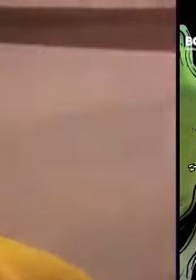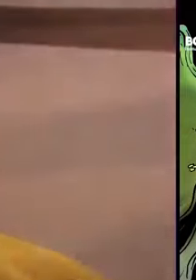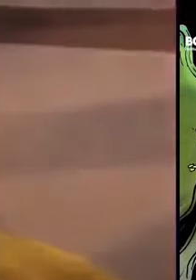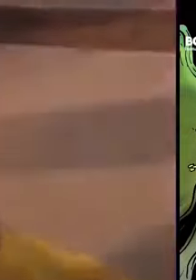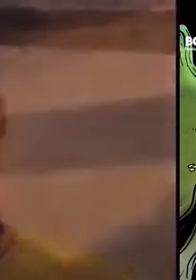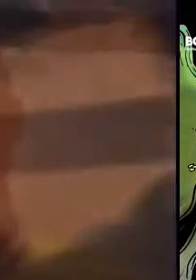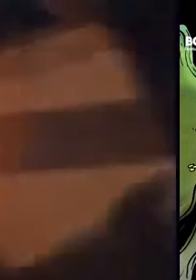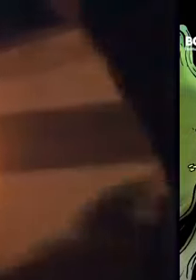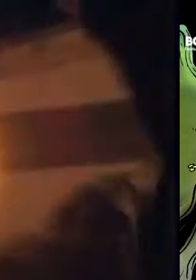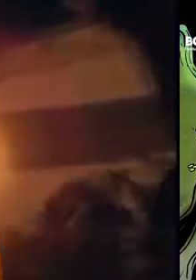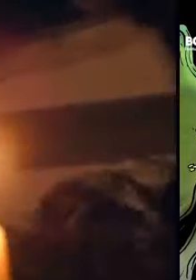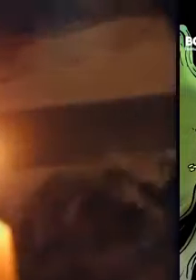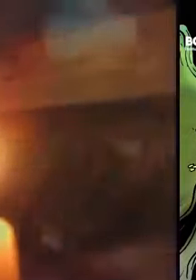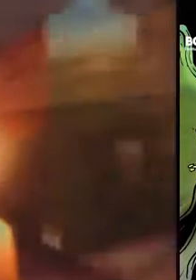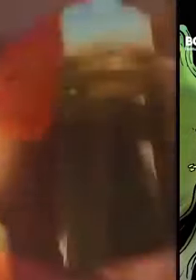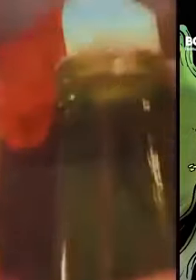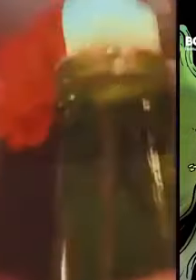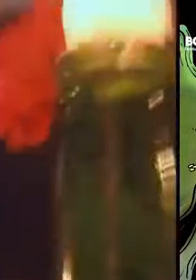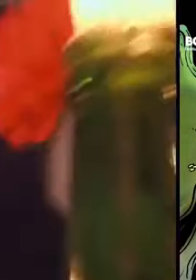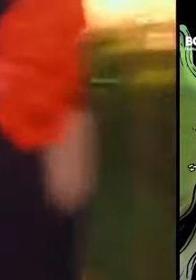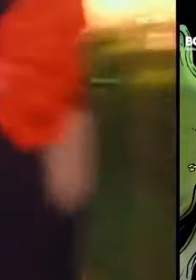mi corazón.